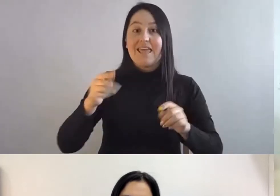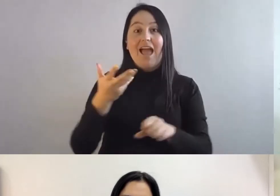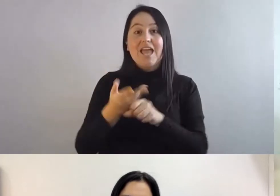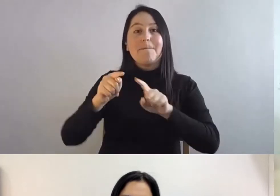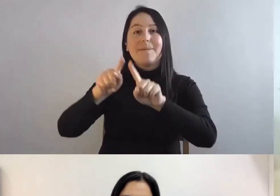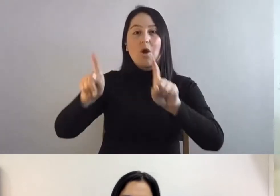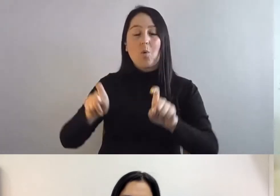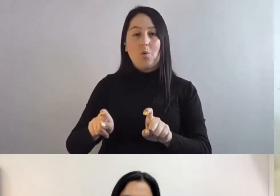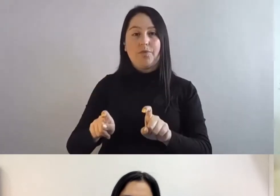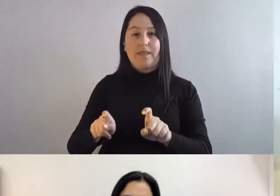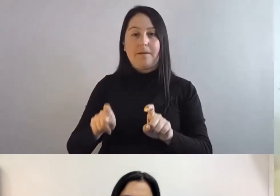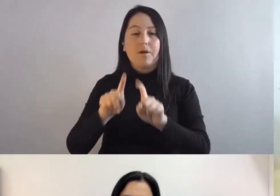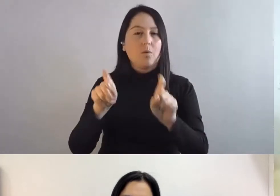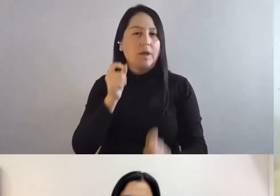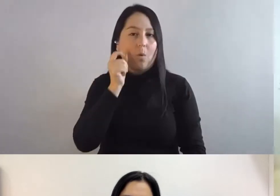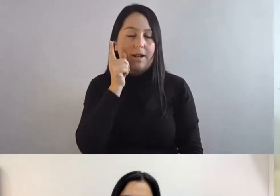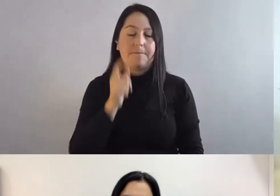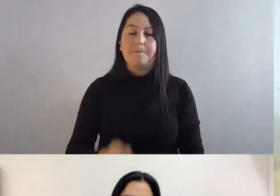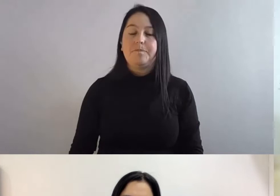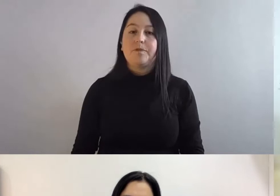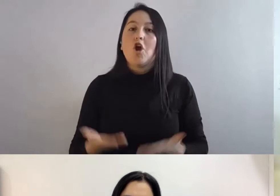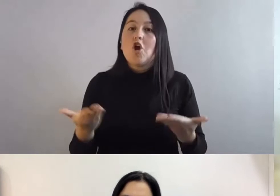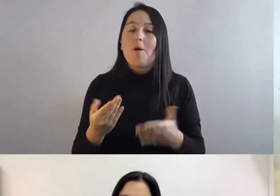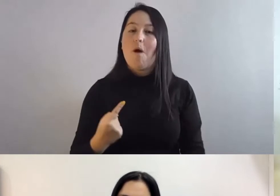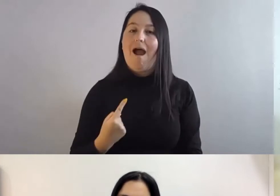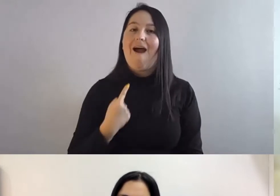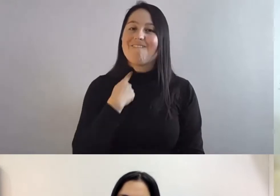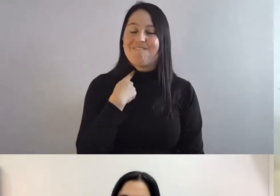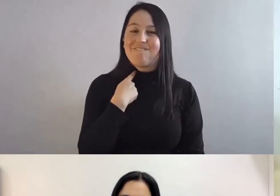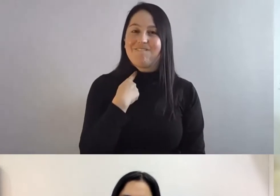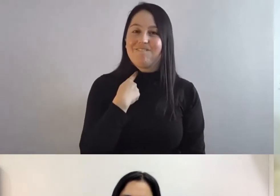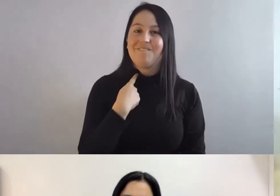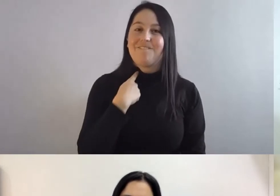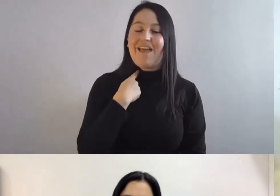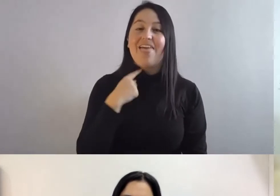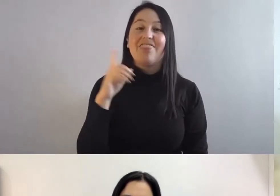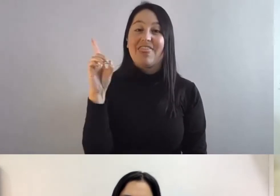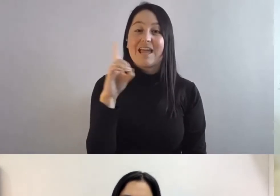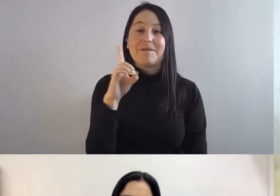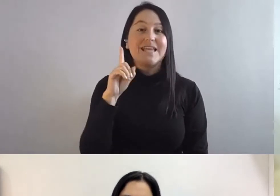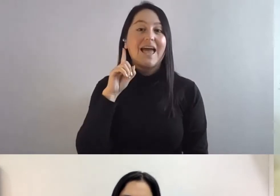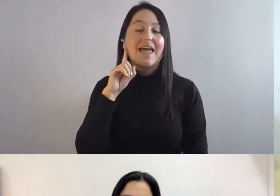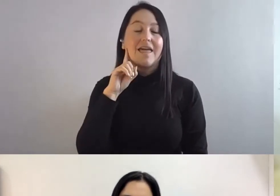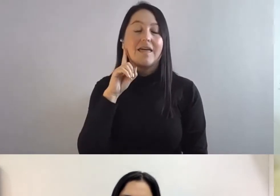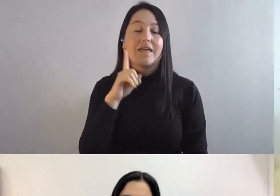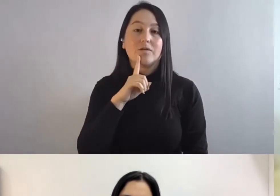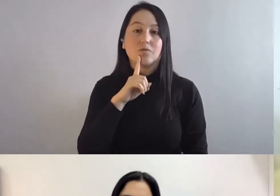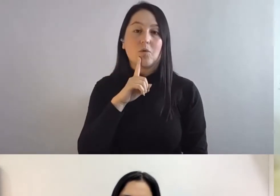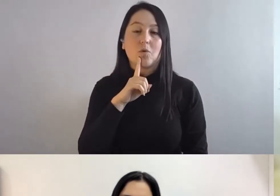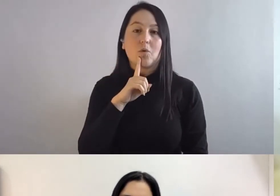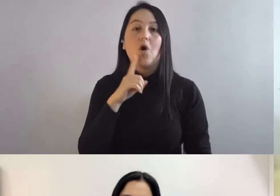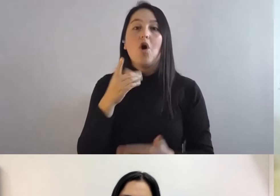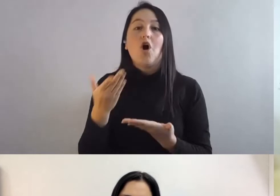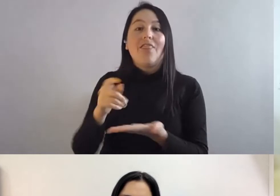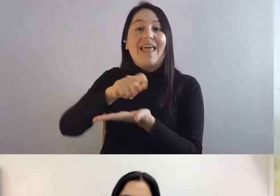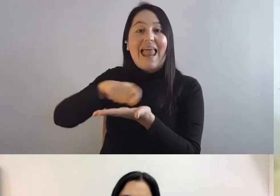La pregunta dice si afecta o cómo afecta la discapacidad auditiva en la escritura, pero se refiere a la escritura